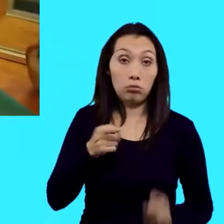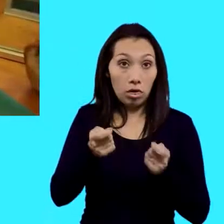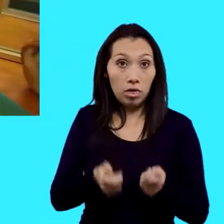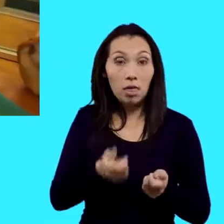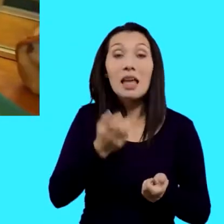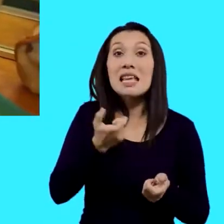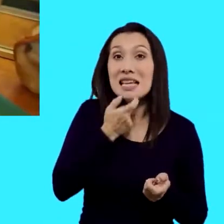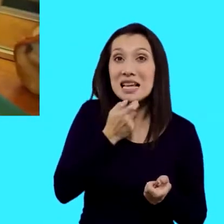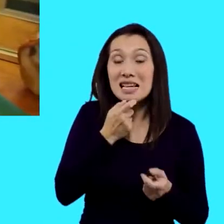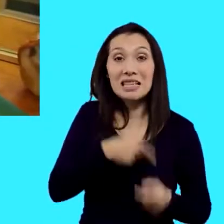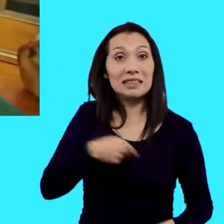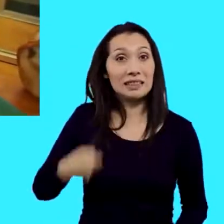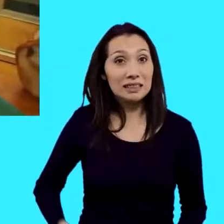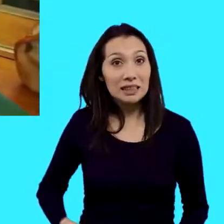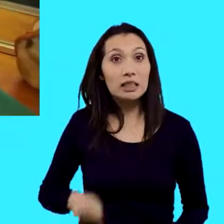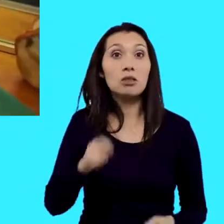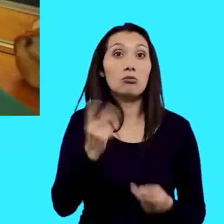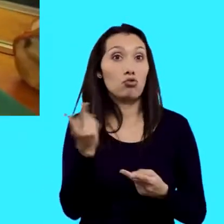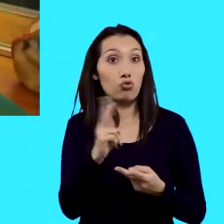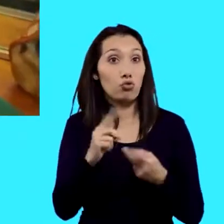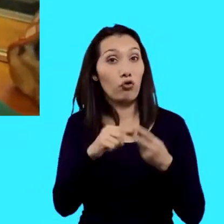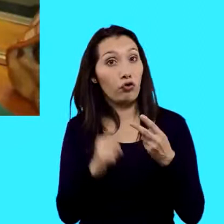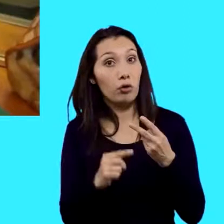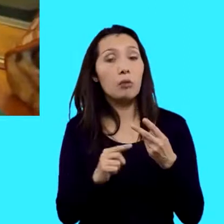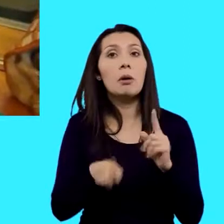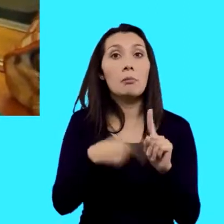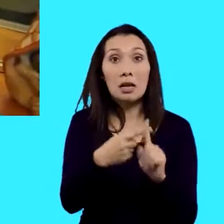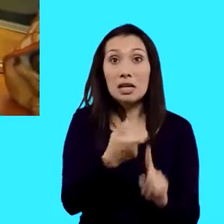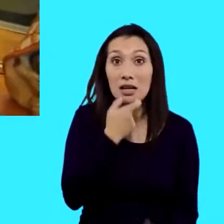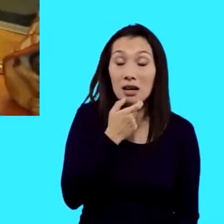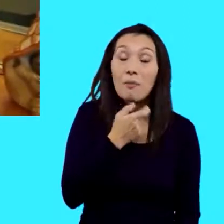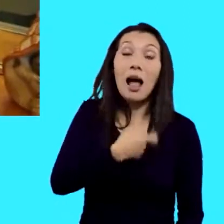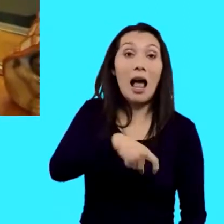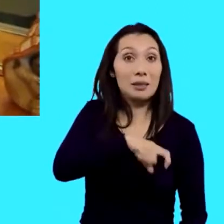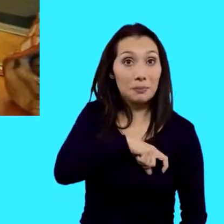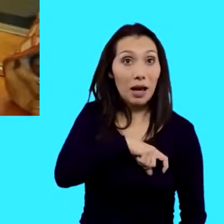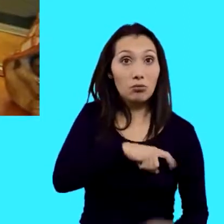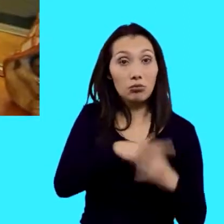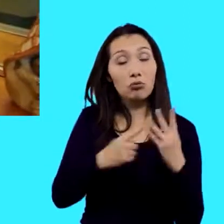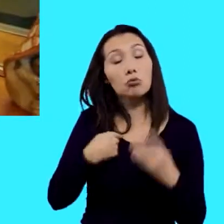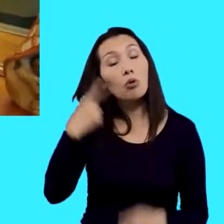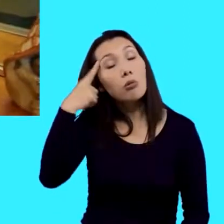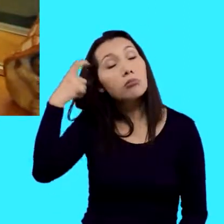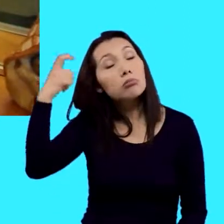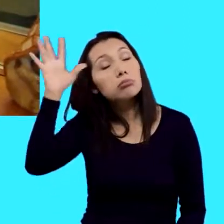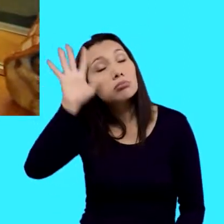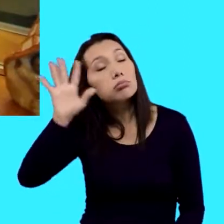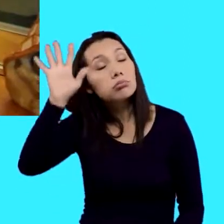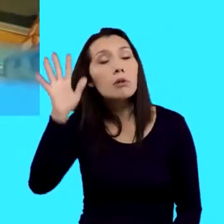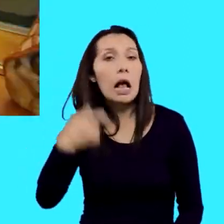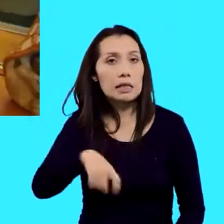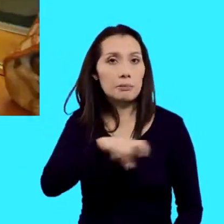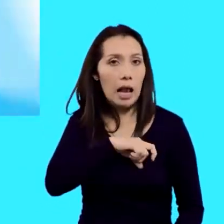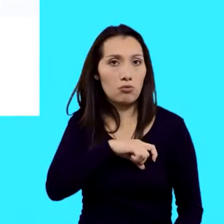inglés, el chino mandarín, el chino cantonés y el español, Yo sueño en